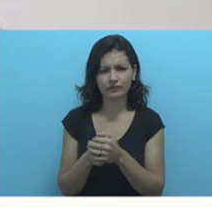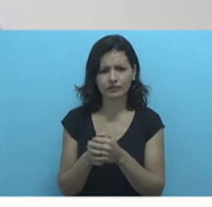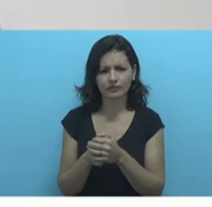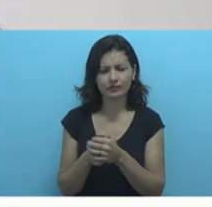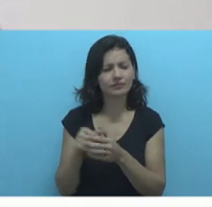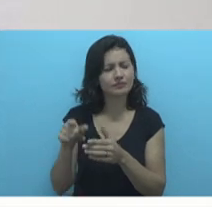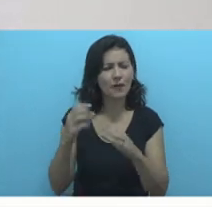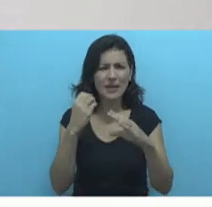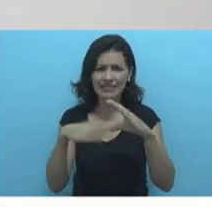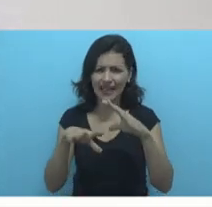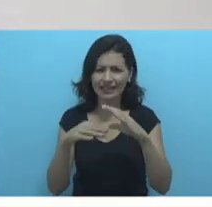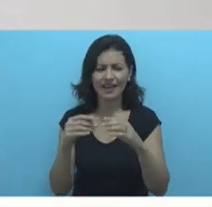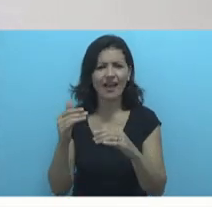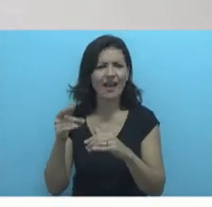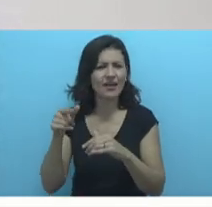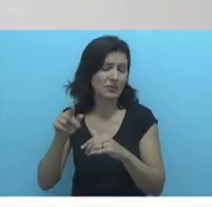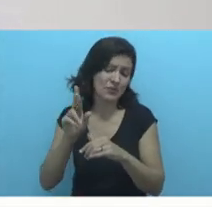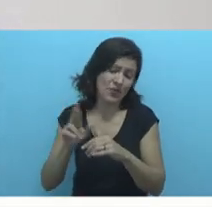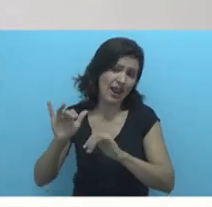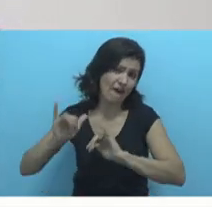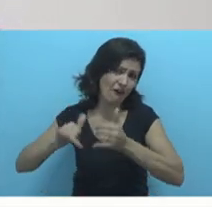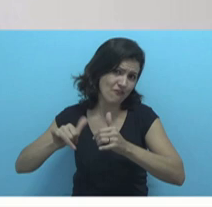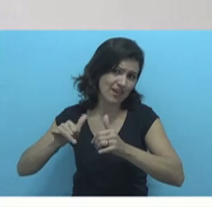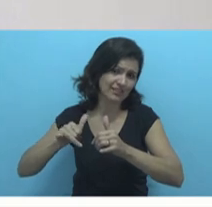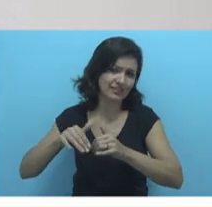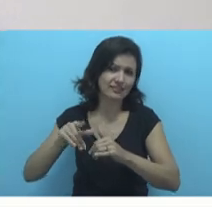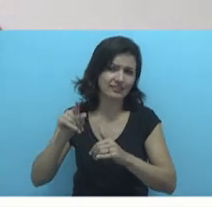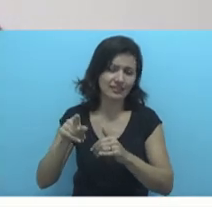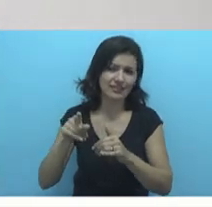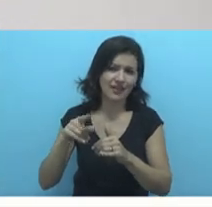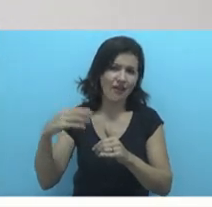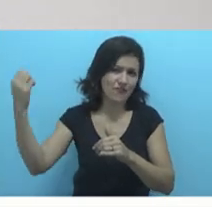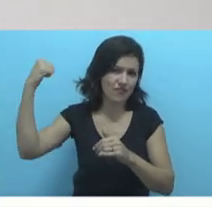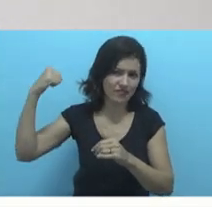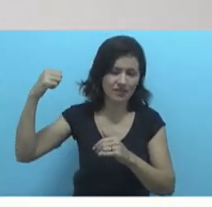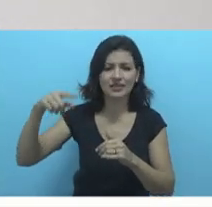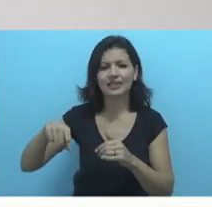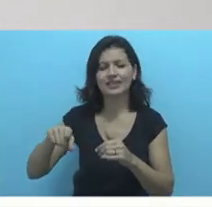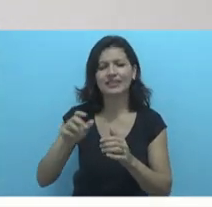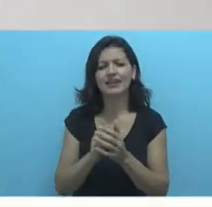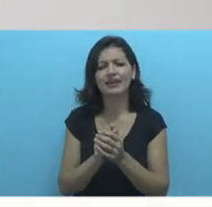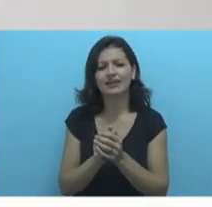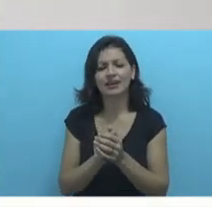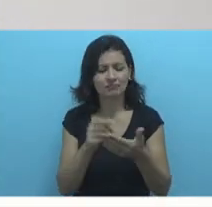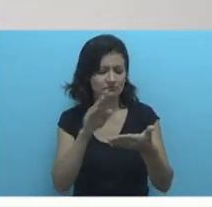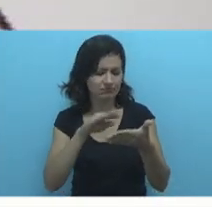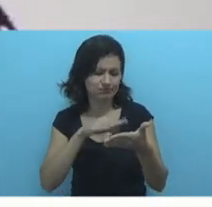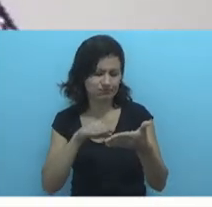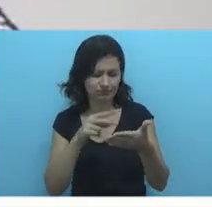por ser de una joven, de una mujer y de una feminista que